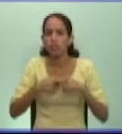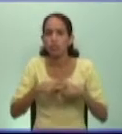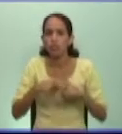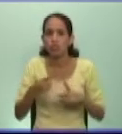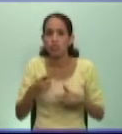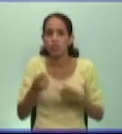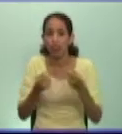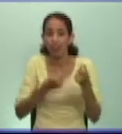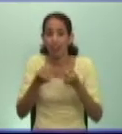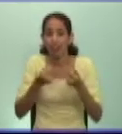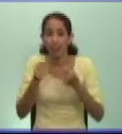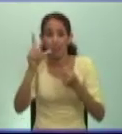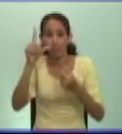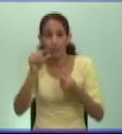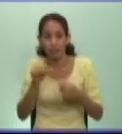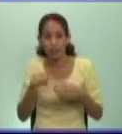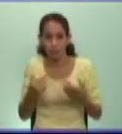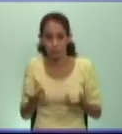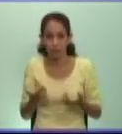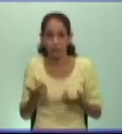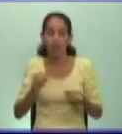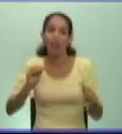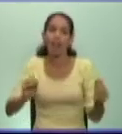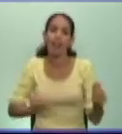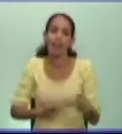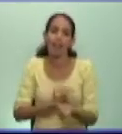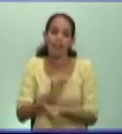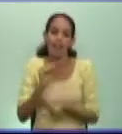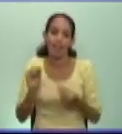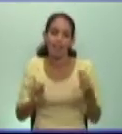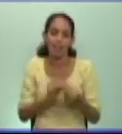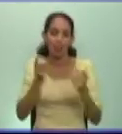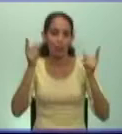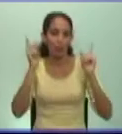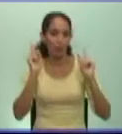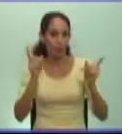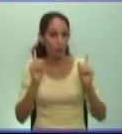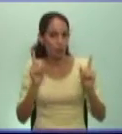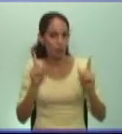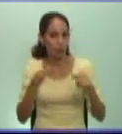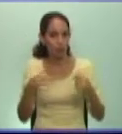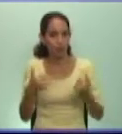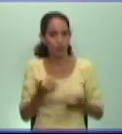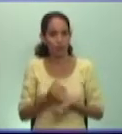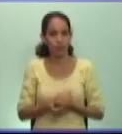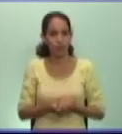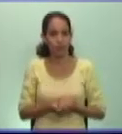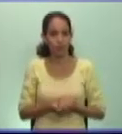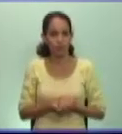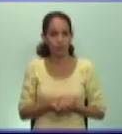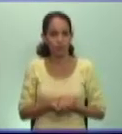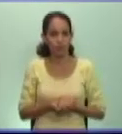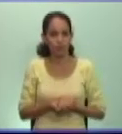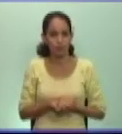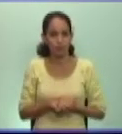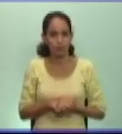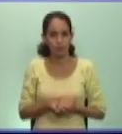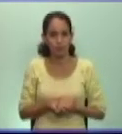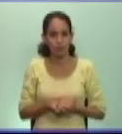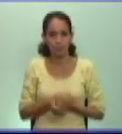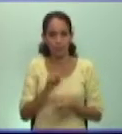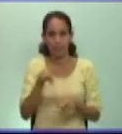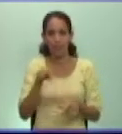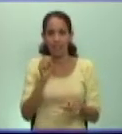cambio de política. Por eso aparece el New Deal. Habían dejado a un lado ya el gran garrote, la diplomacia del dólar, y